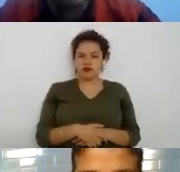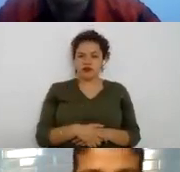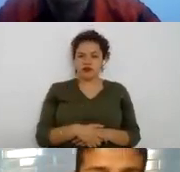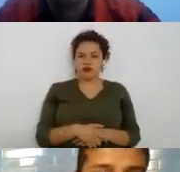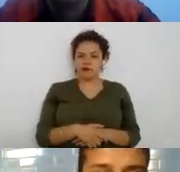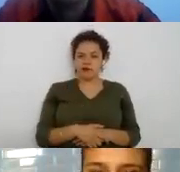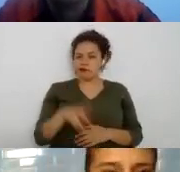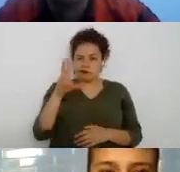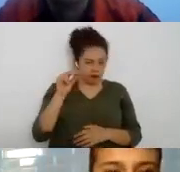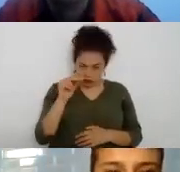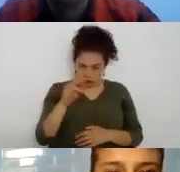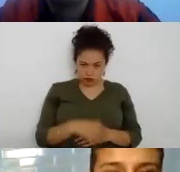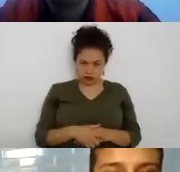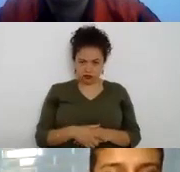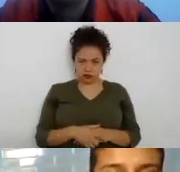¿No?